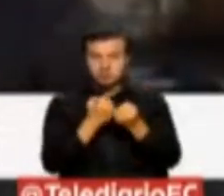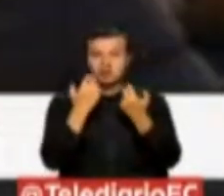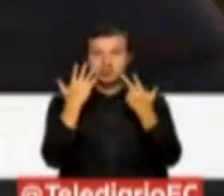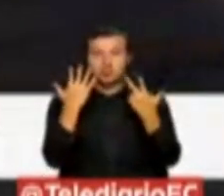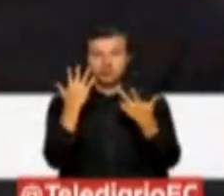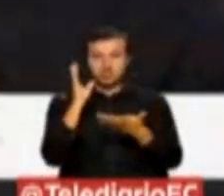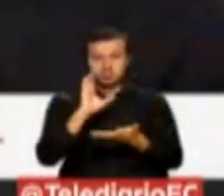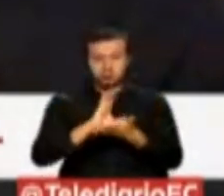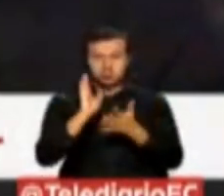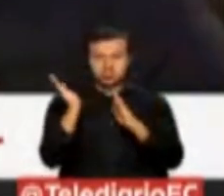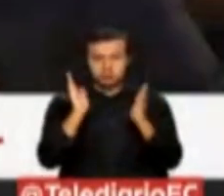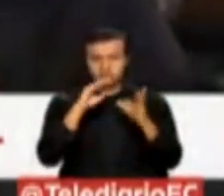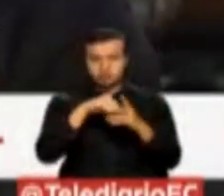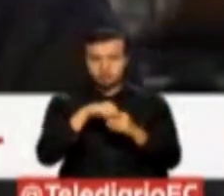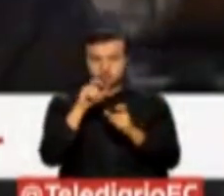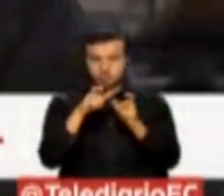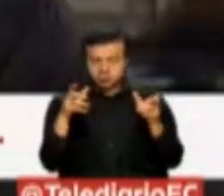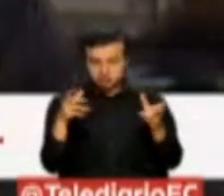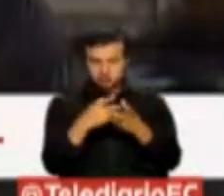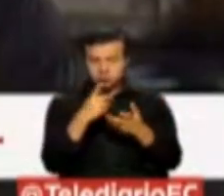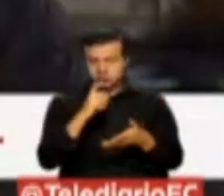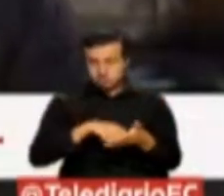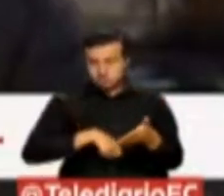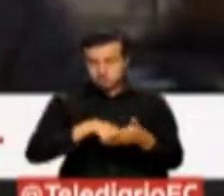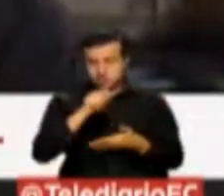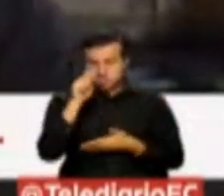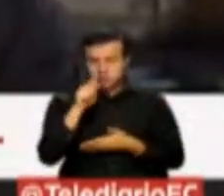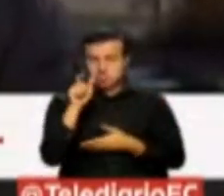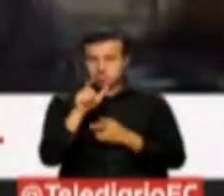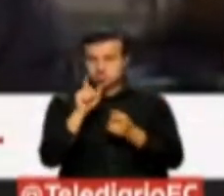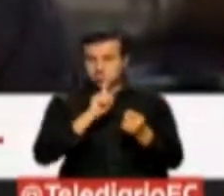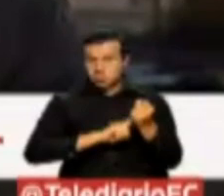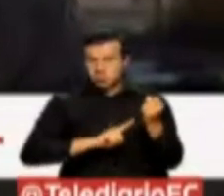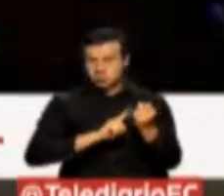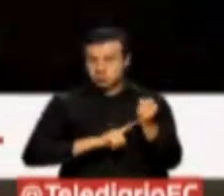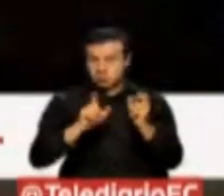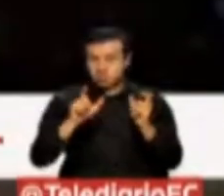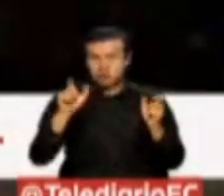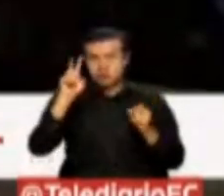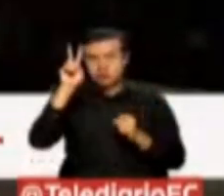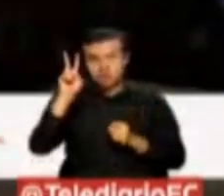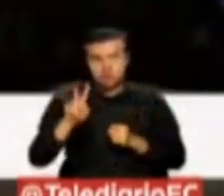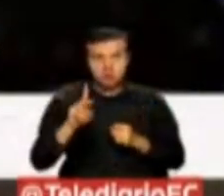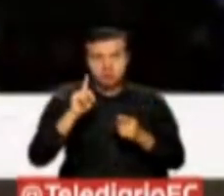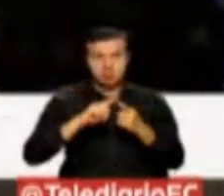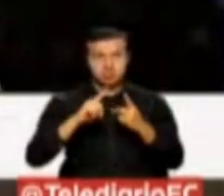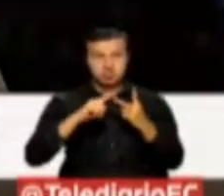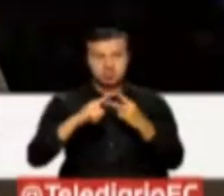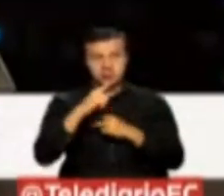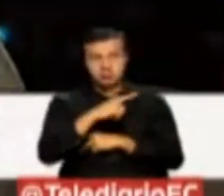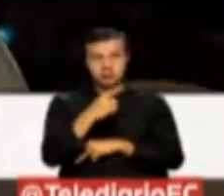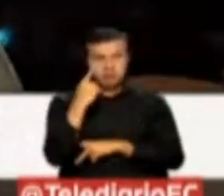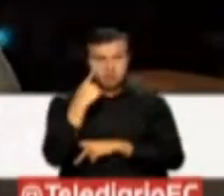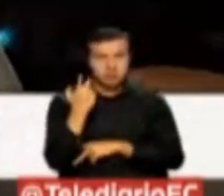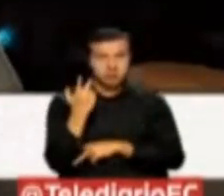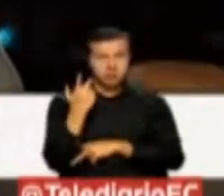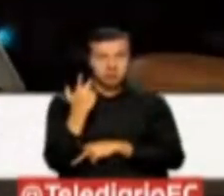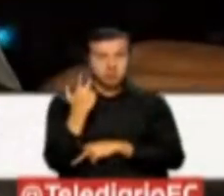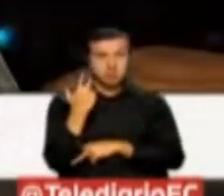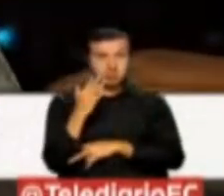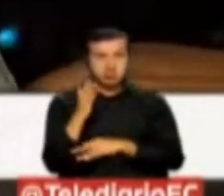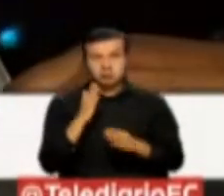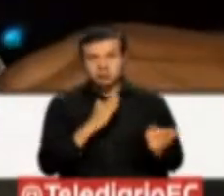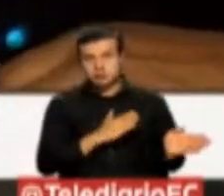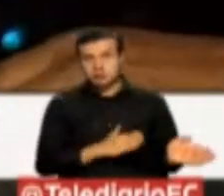centros temporales de tránsito que están habilitados para nuestros hermanos migrantes. Existe el compromiso a través de nuestra Secretaría